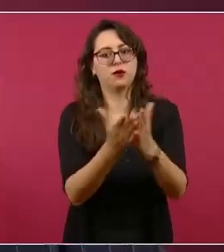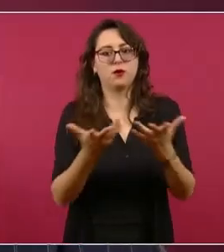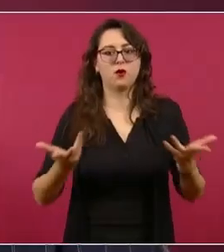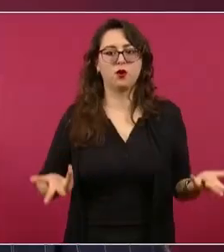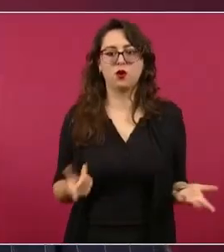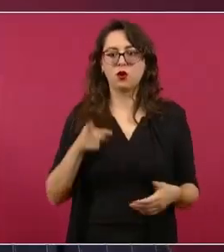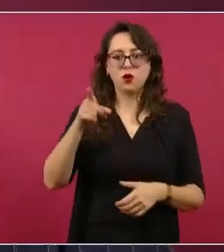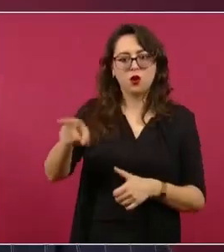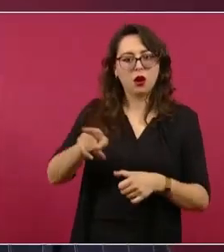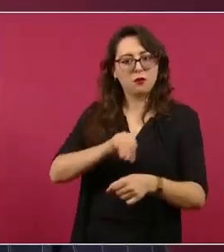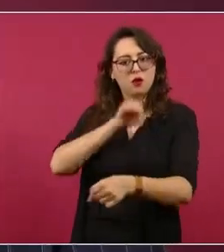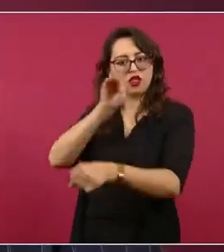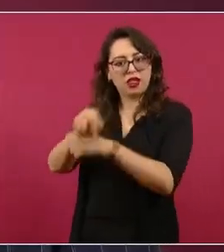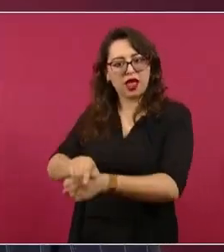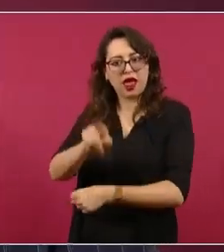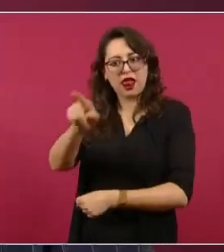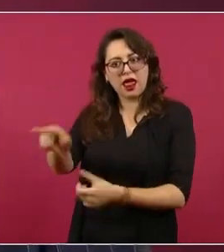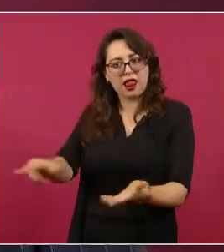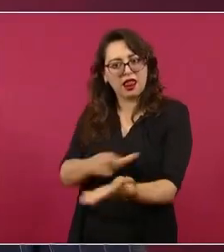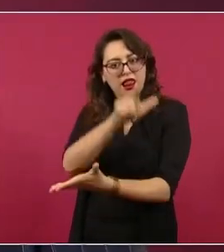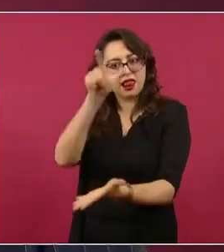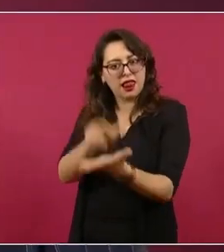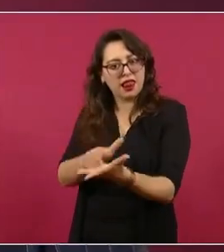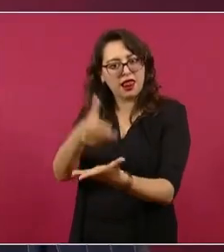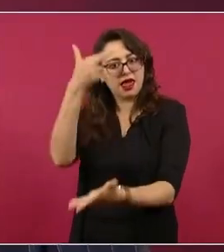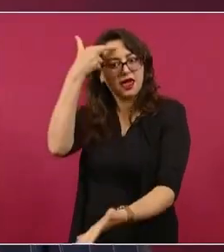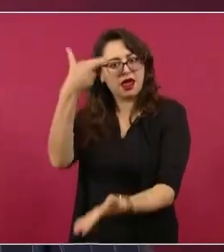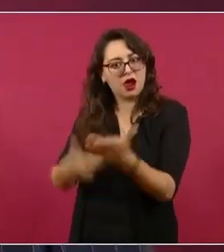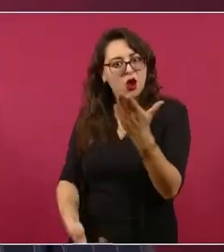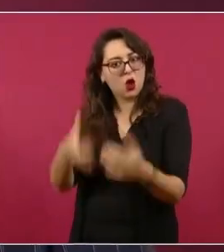van a proteger a torturadores?